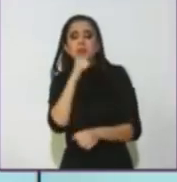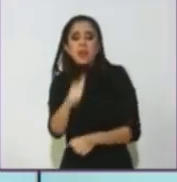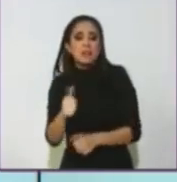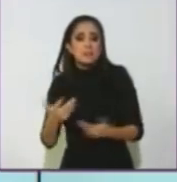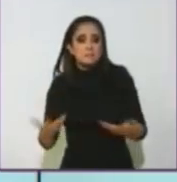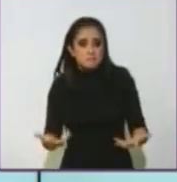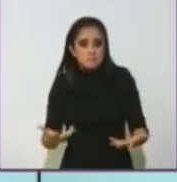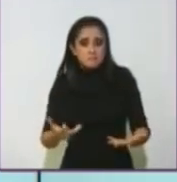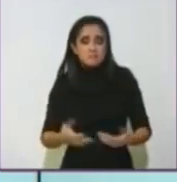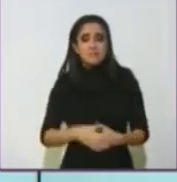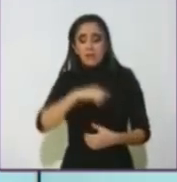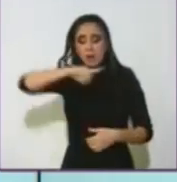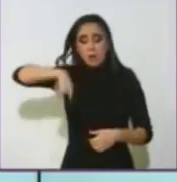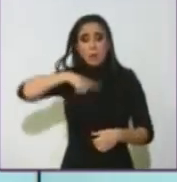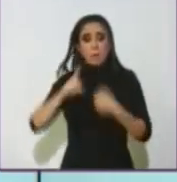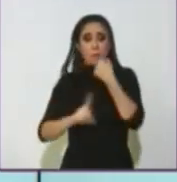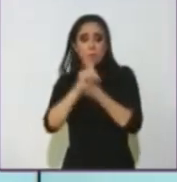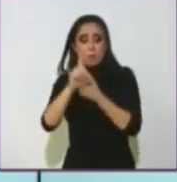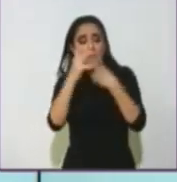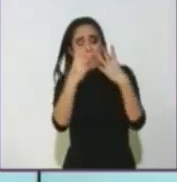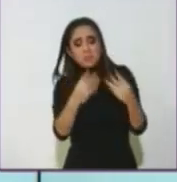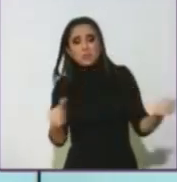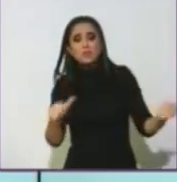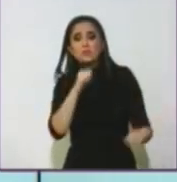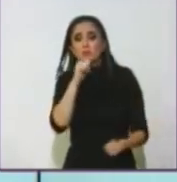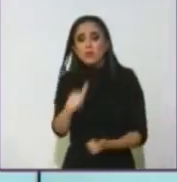nuestros problemas no se solucionan